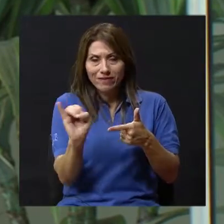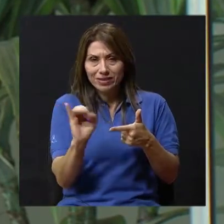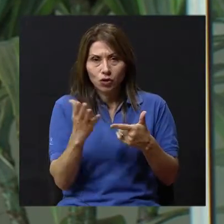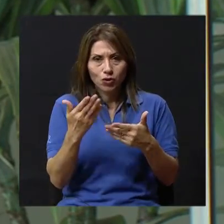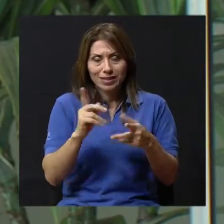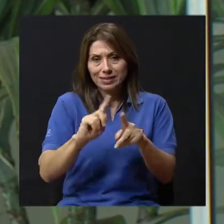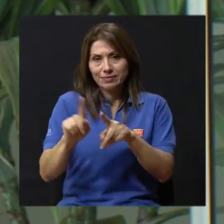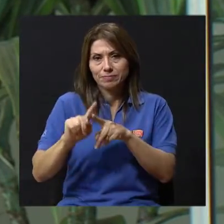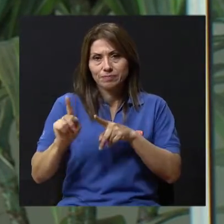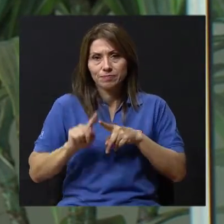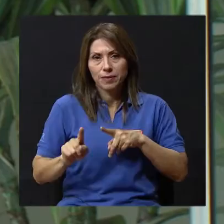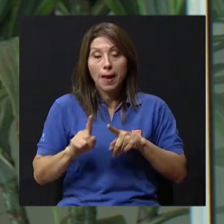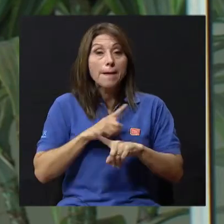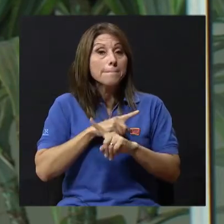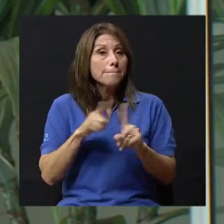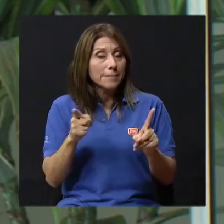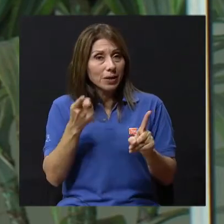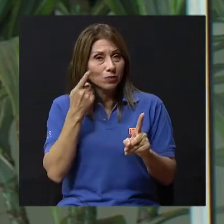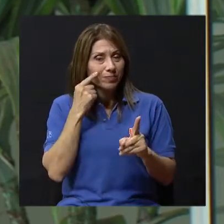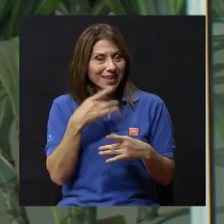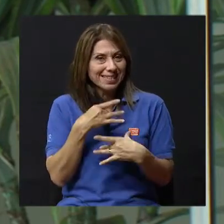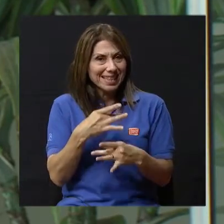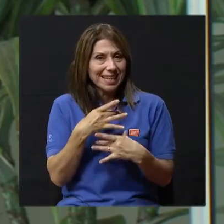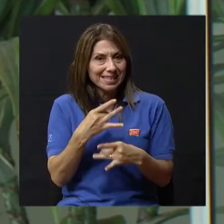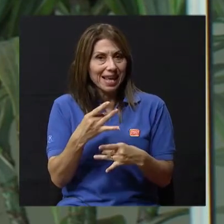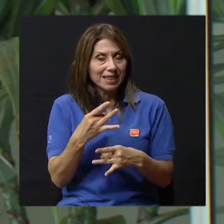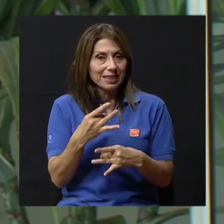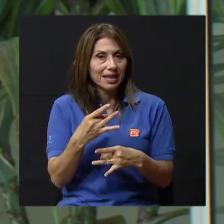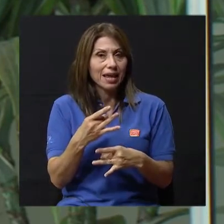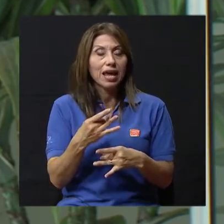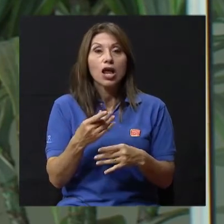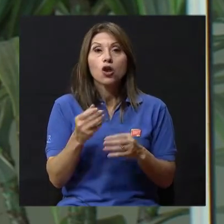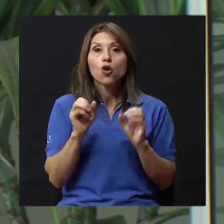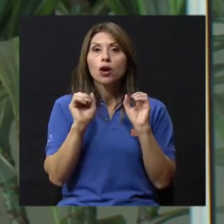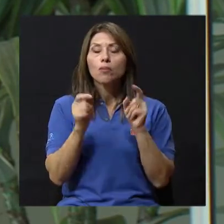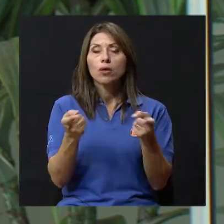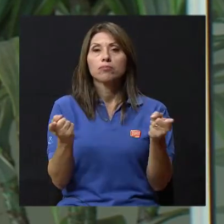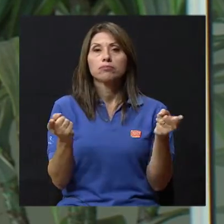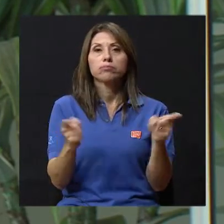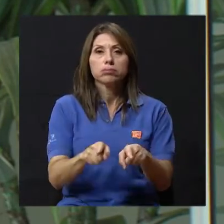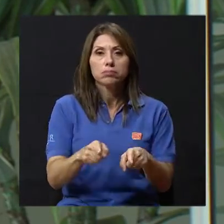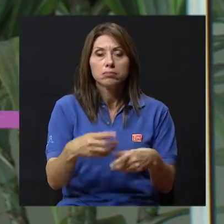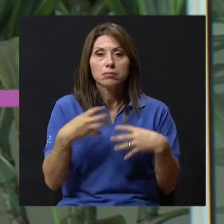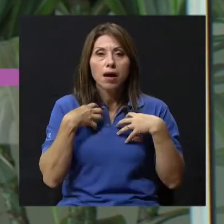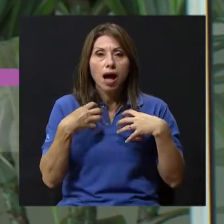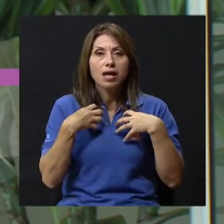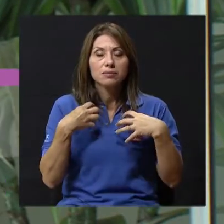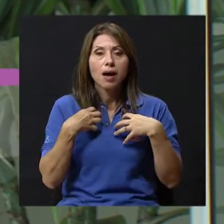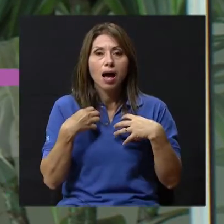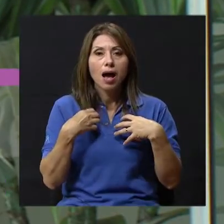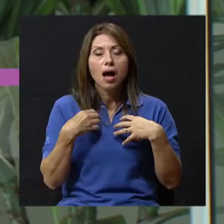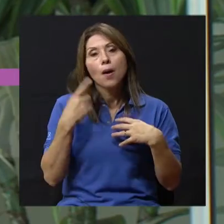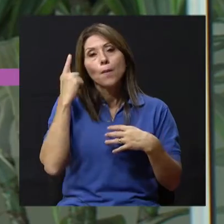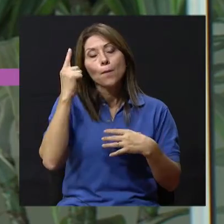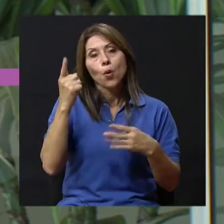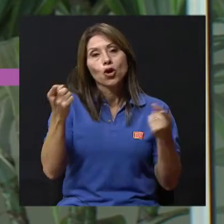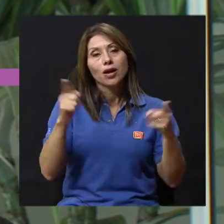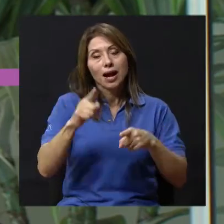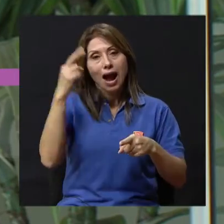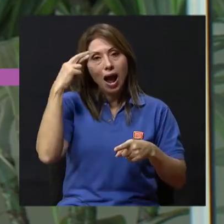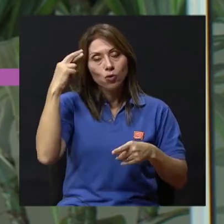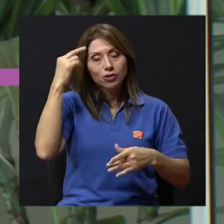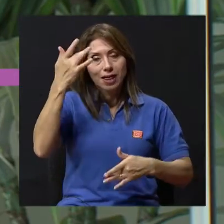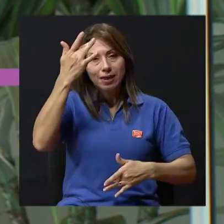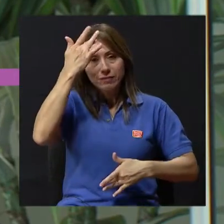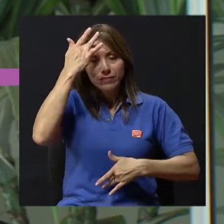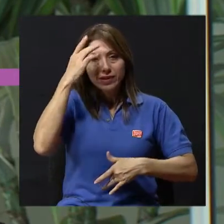también que el factor precipitante más importante de asma en los niños son las infecciones respiratorias. Entonces